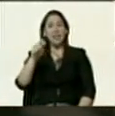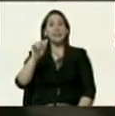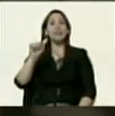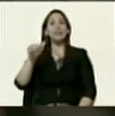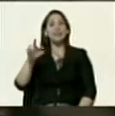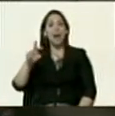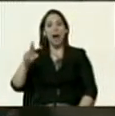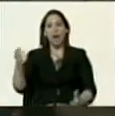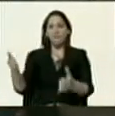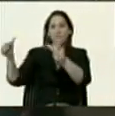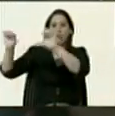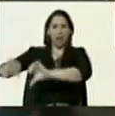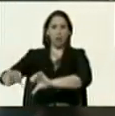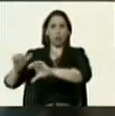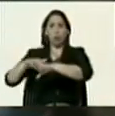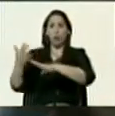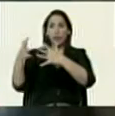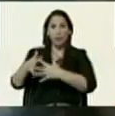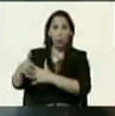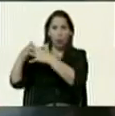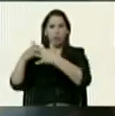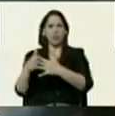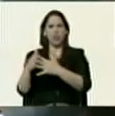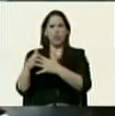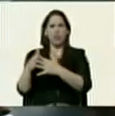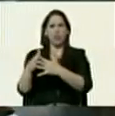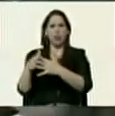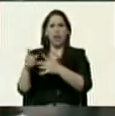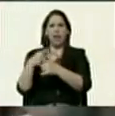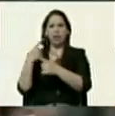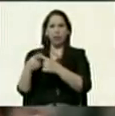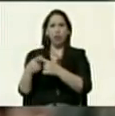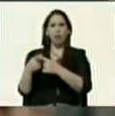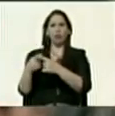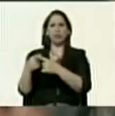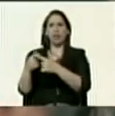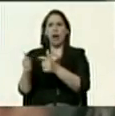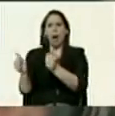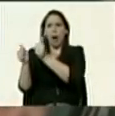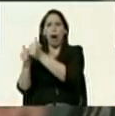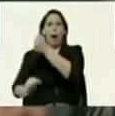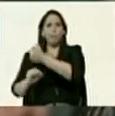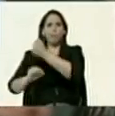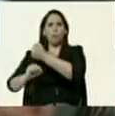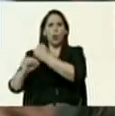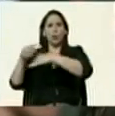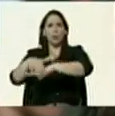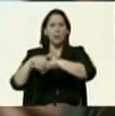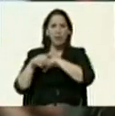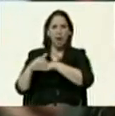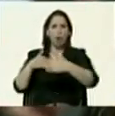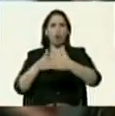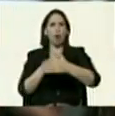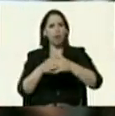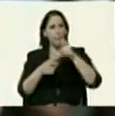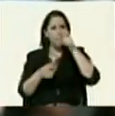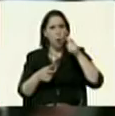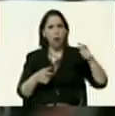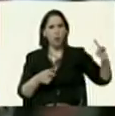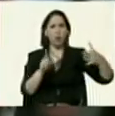porque los Estados Unidos de Norteamérica se puso de lado de la Gran Bretaña en contra de los pueblos latinoamericanos, en contra de